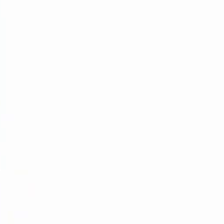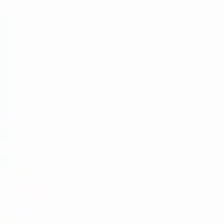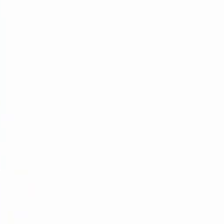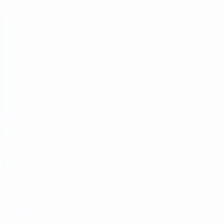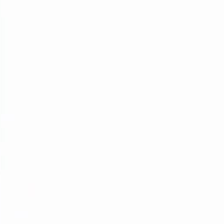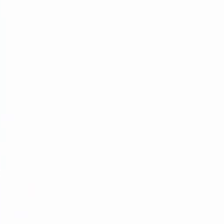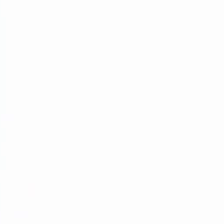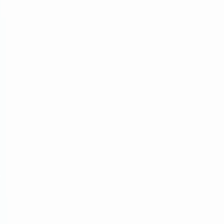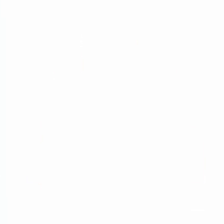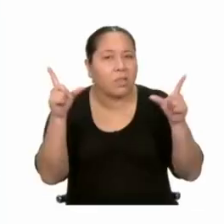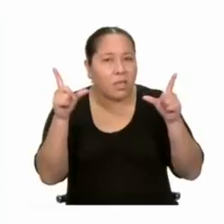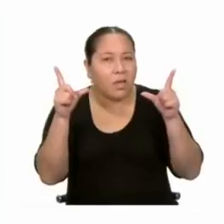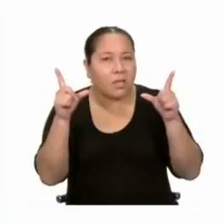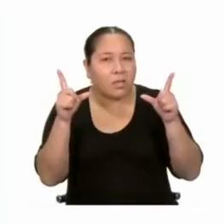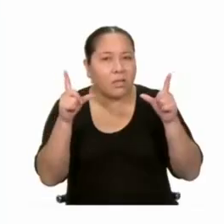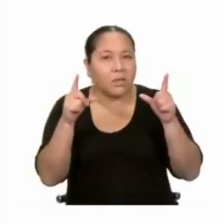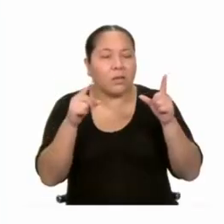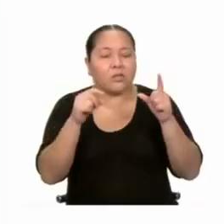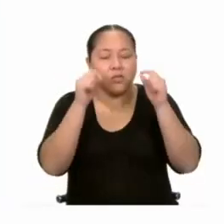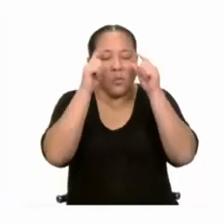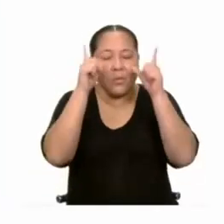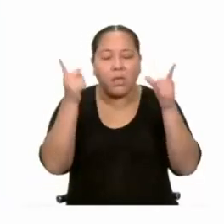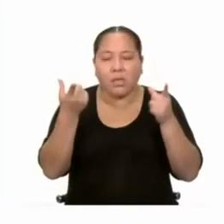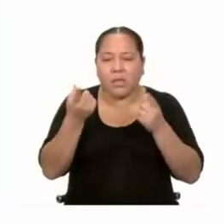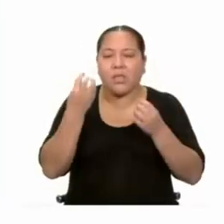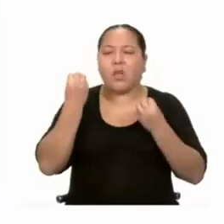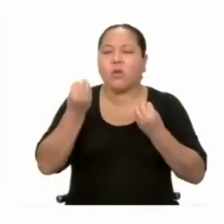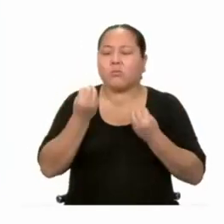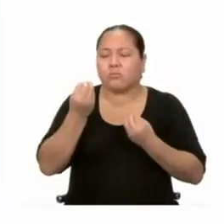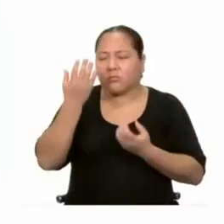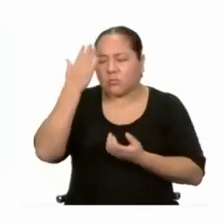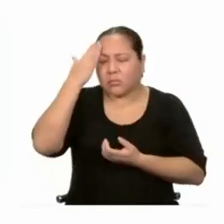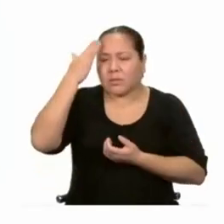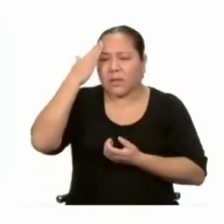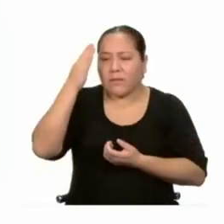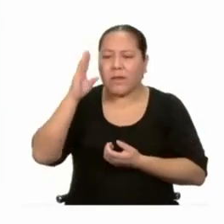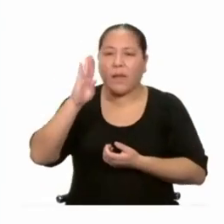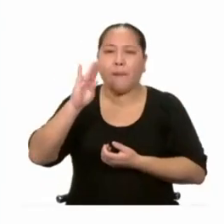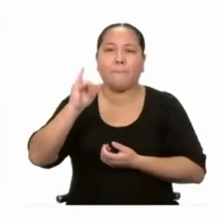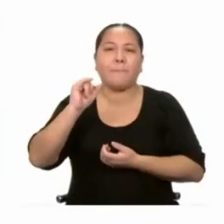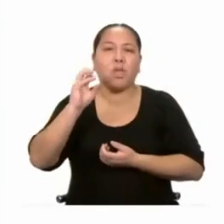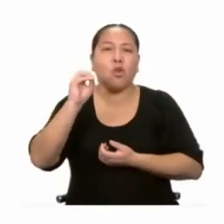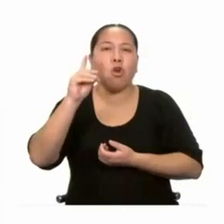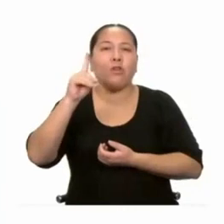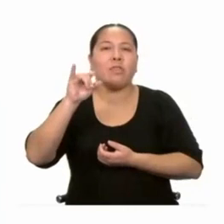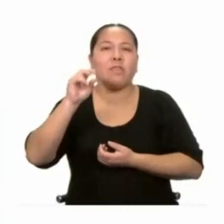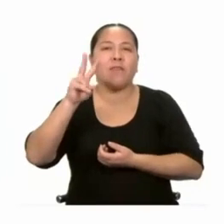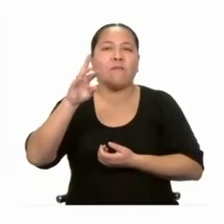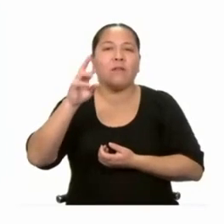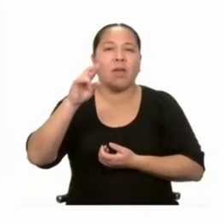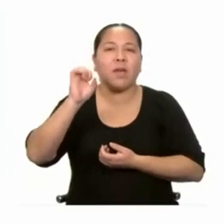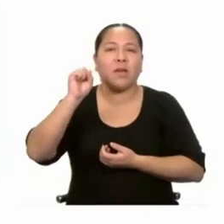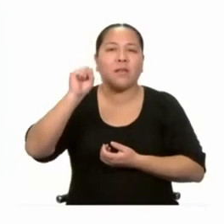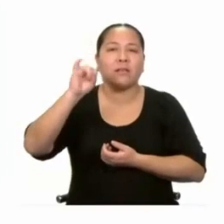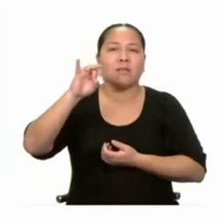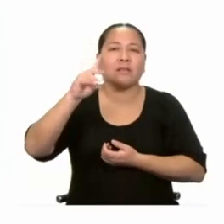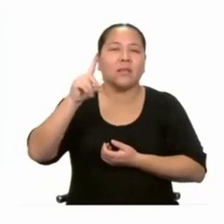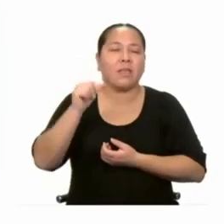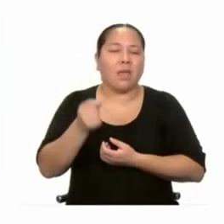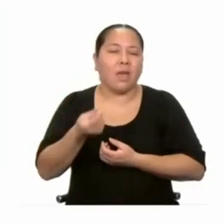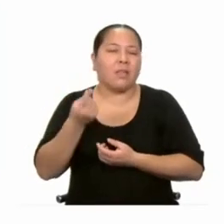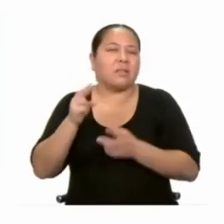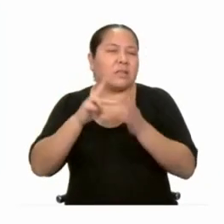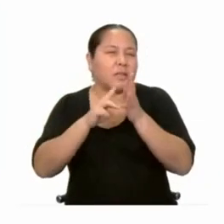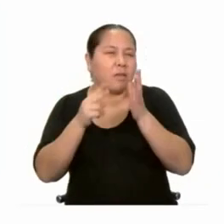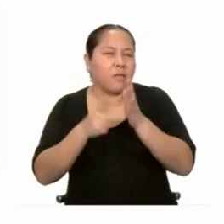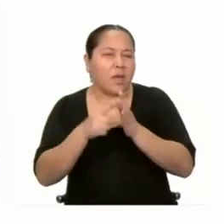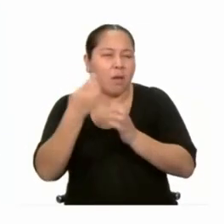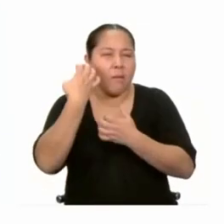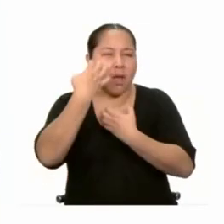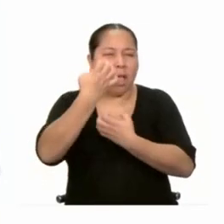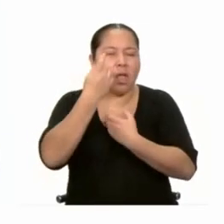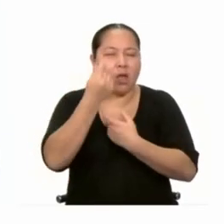es increíble y sorprendente saber que la biodiversidad significa para la economía peruana más de